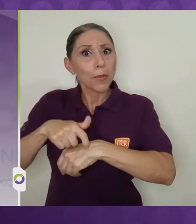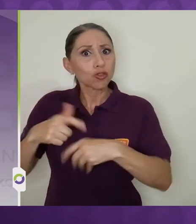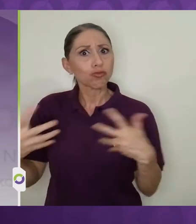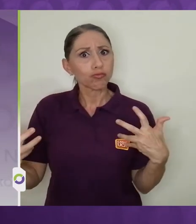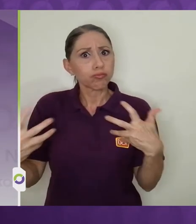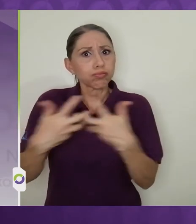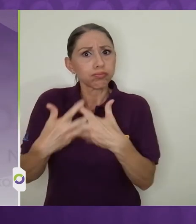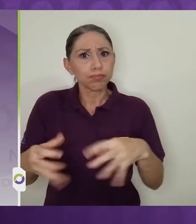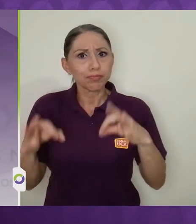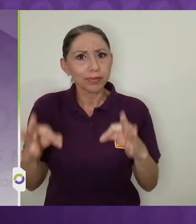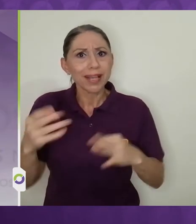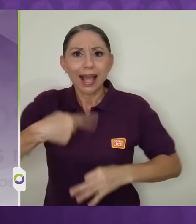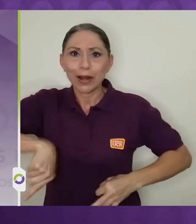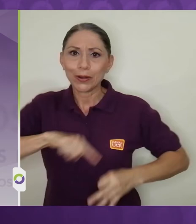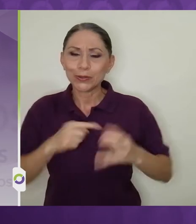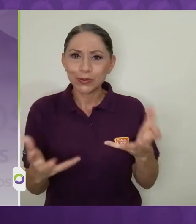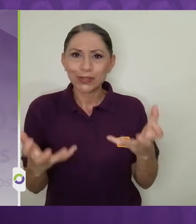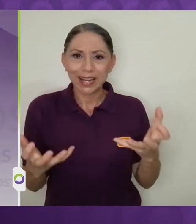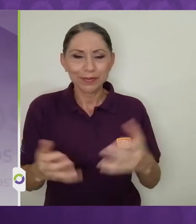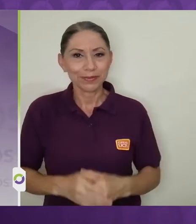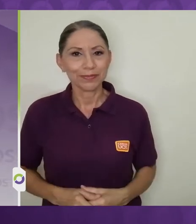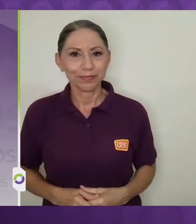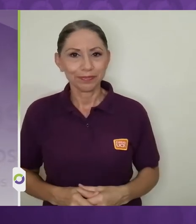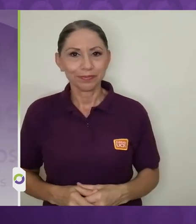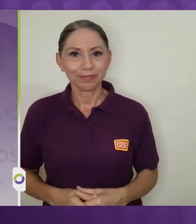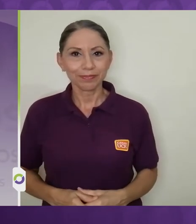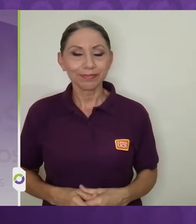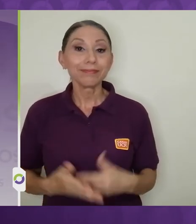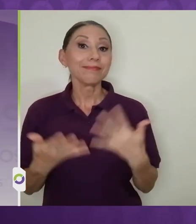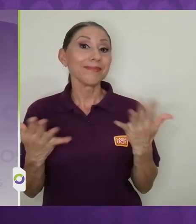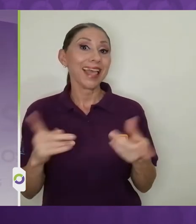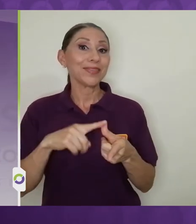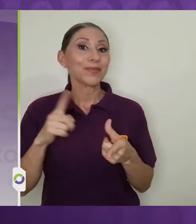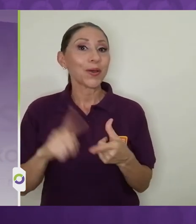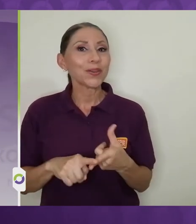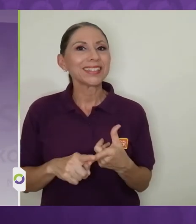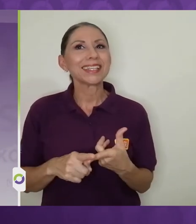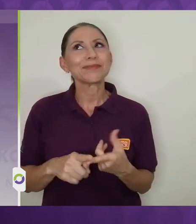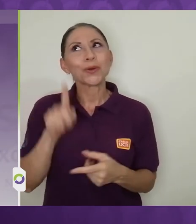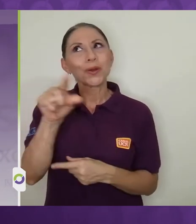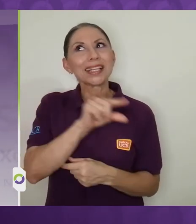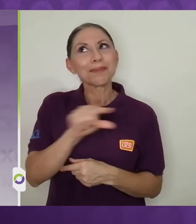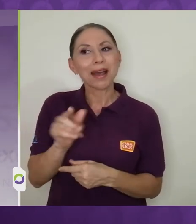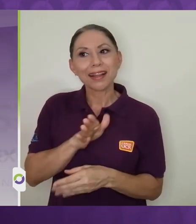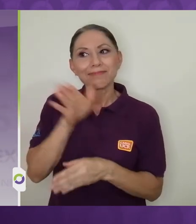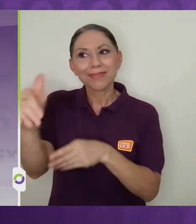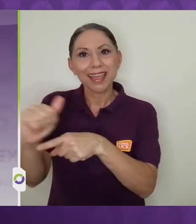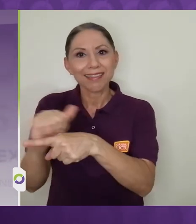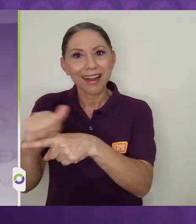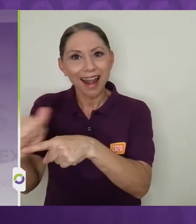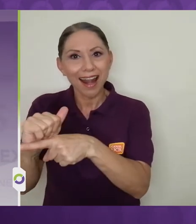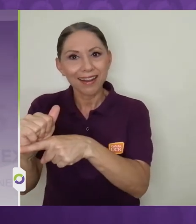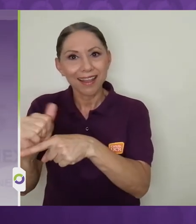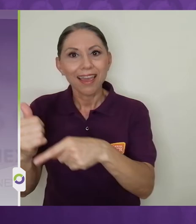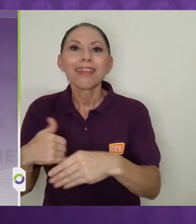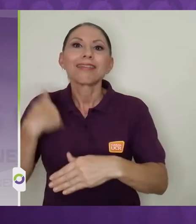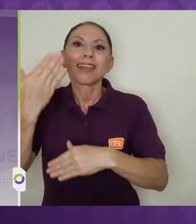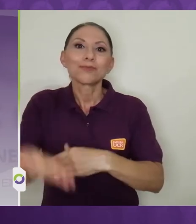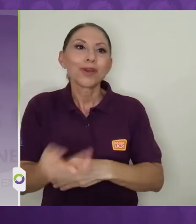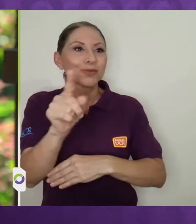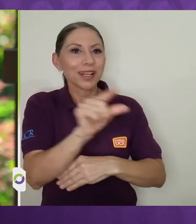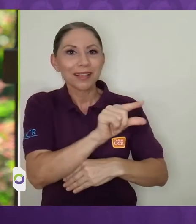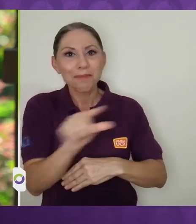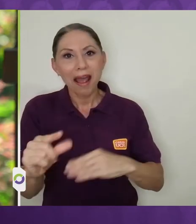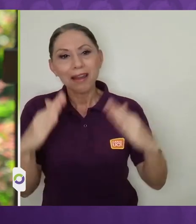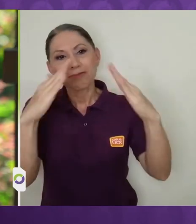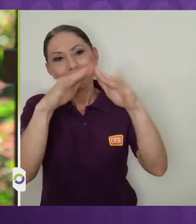tiempo se acoplaba bastante a lo que nosotros queremos. Entonces era una semana ir a entrenar, otra semana seguíamos